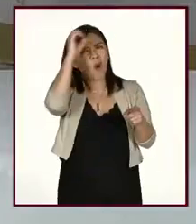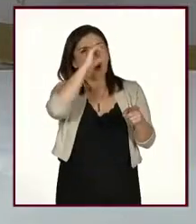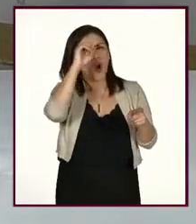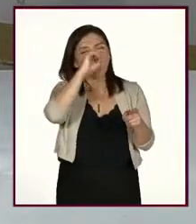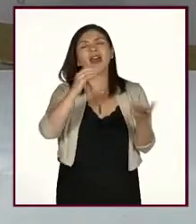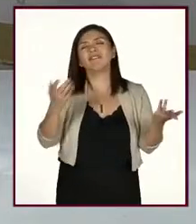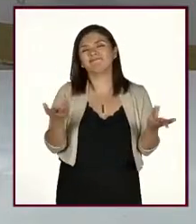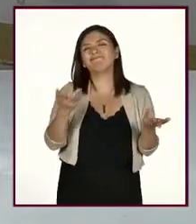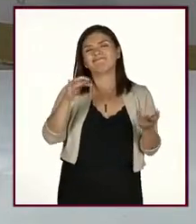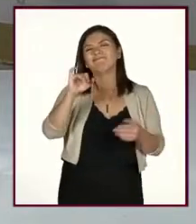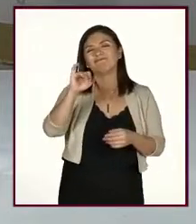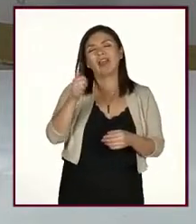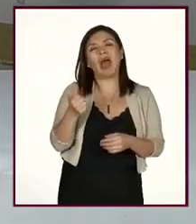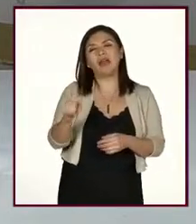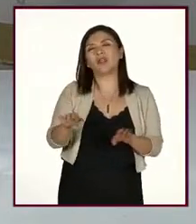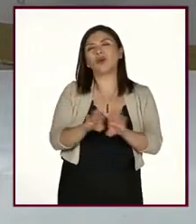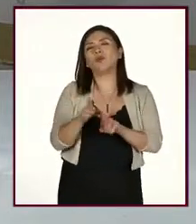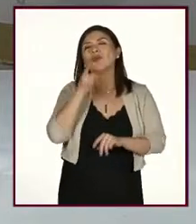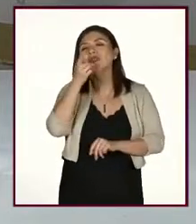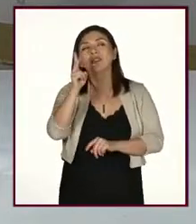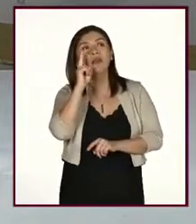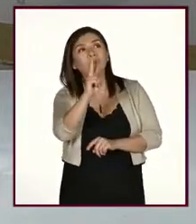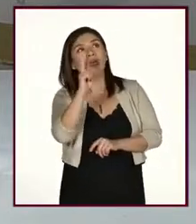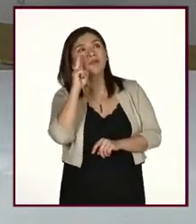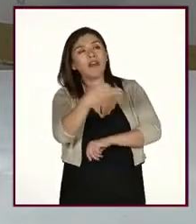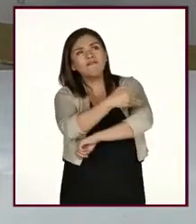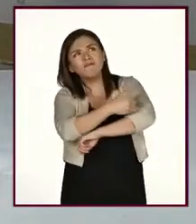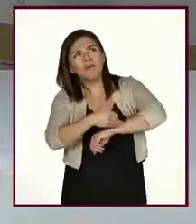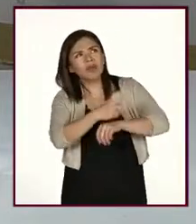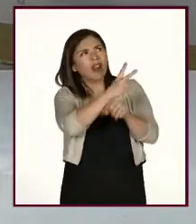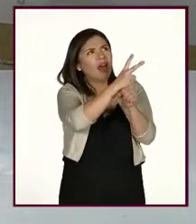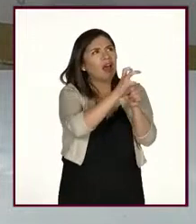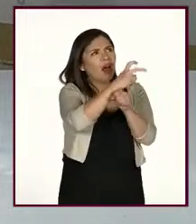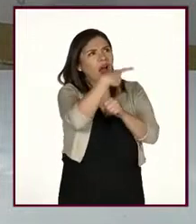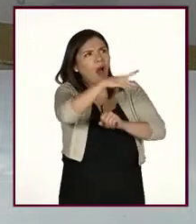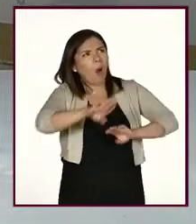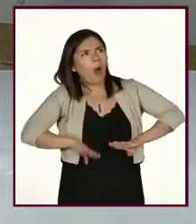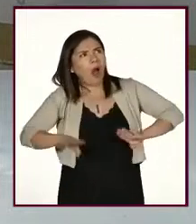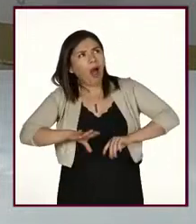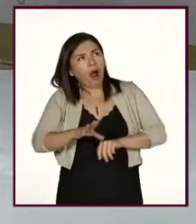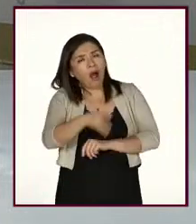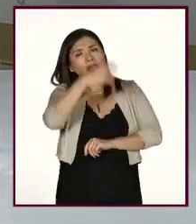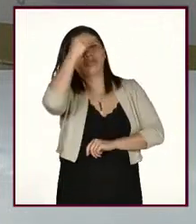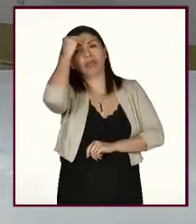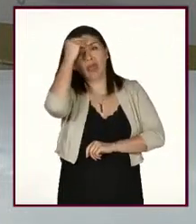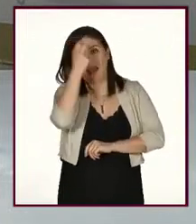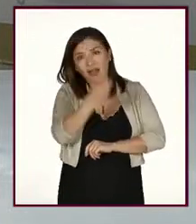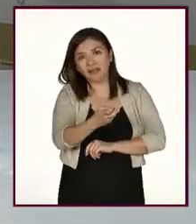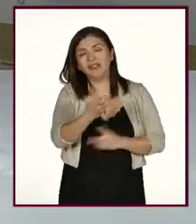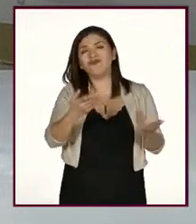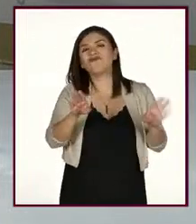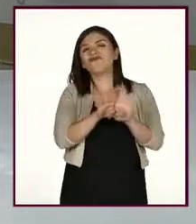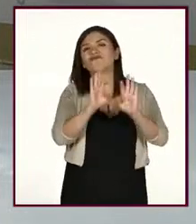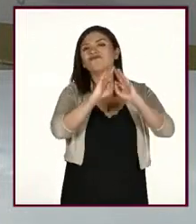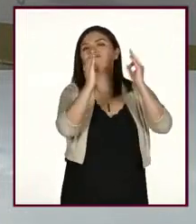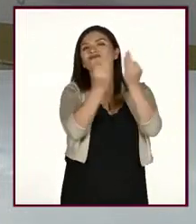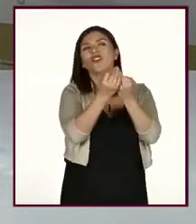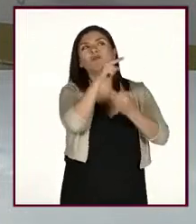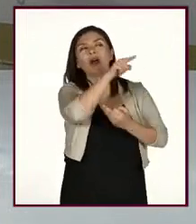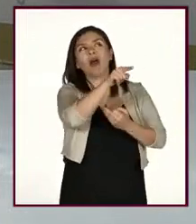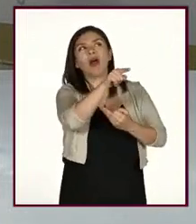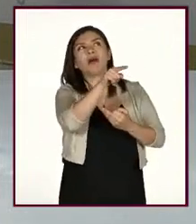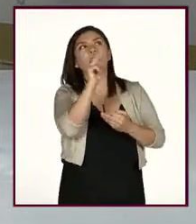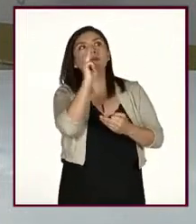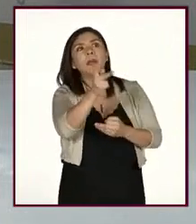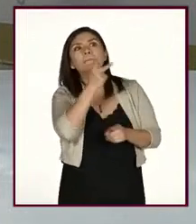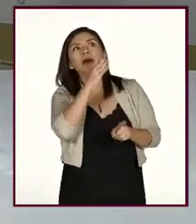cuentas hablando como esta dinámica familiar, que hay ciertas conductas que se pueden aprender, y este modelado que comentabas también de los